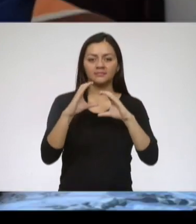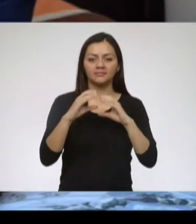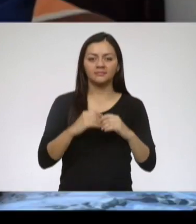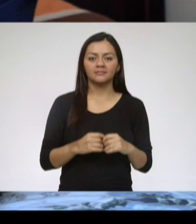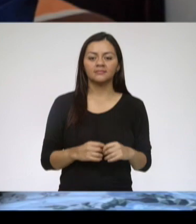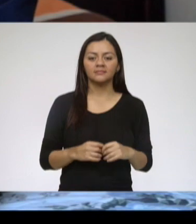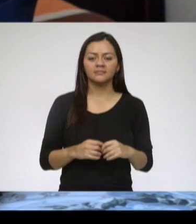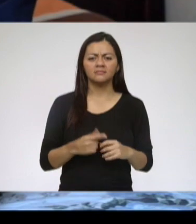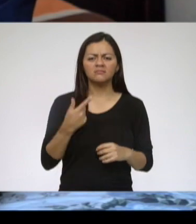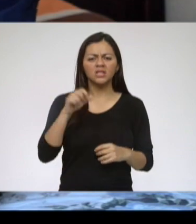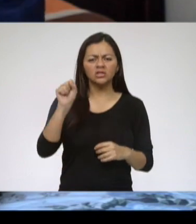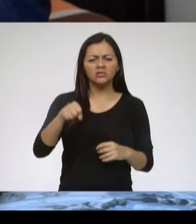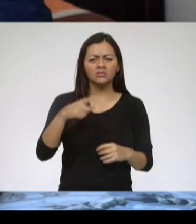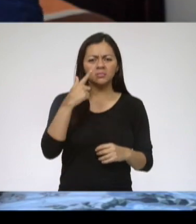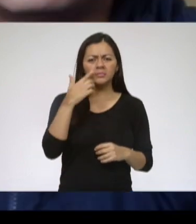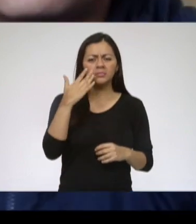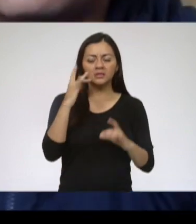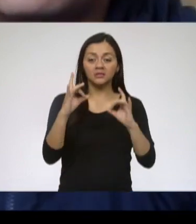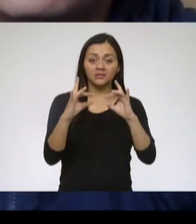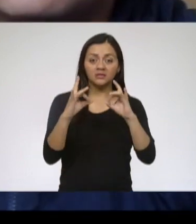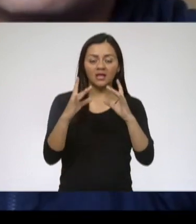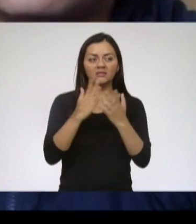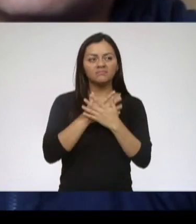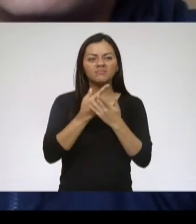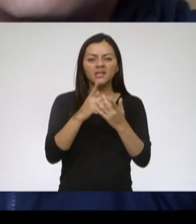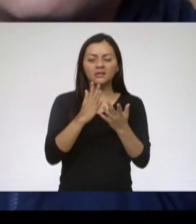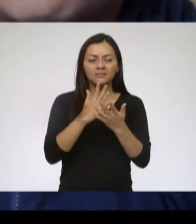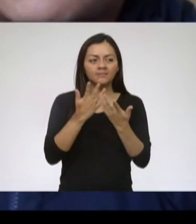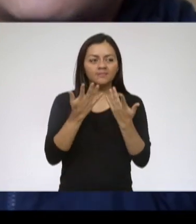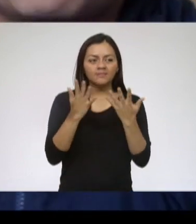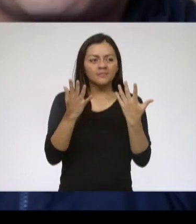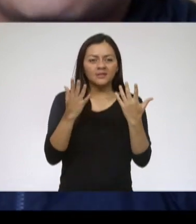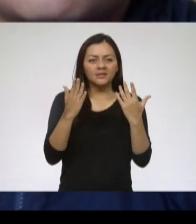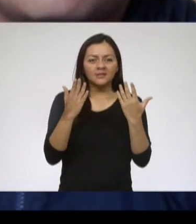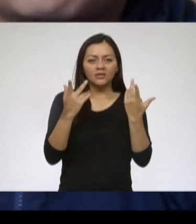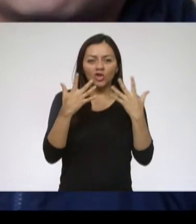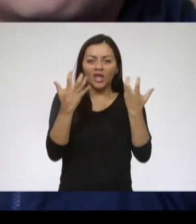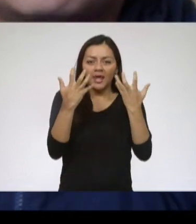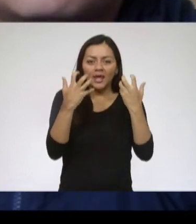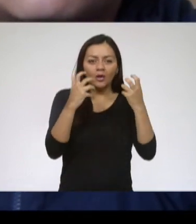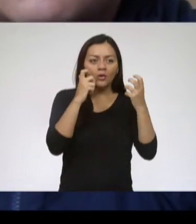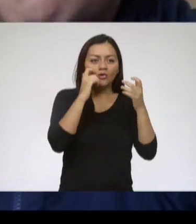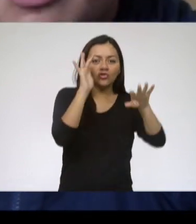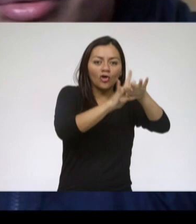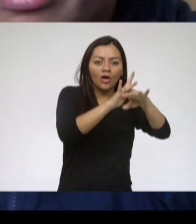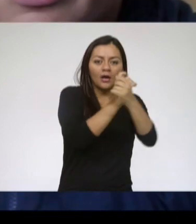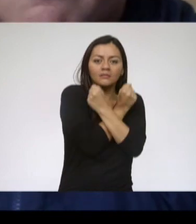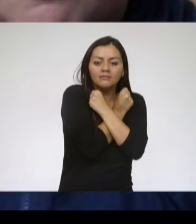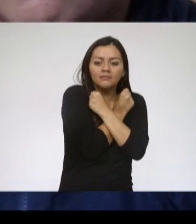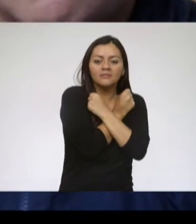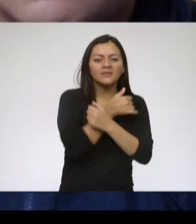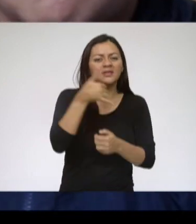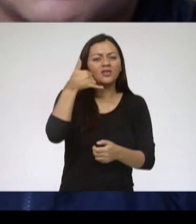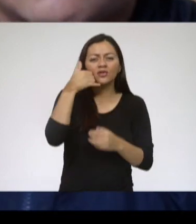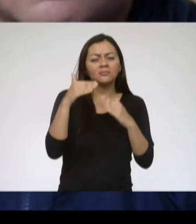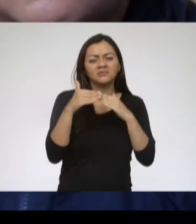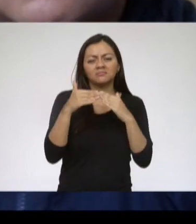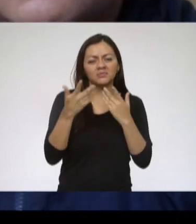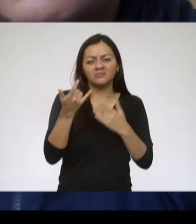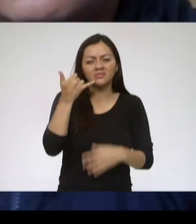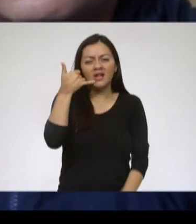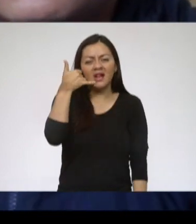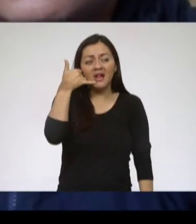Y sí hablamos, pero no es lo mismo. O sea, tenerles físicamente aquí, pero y hablar por un teléfono no es lo